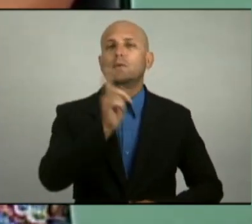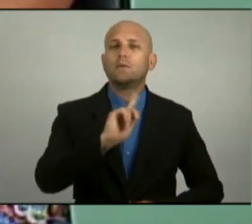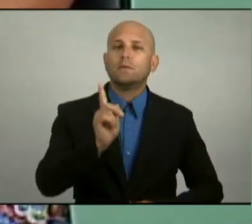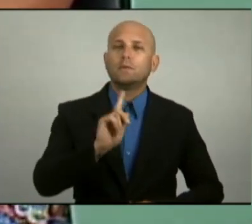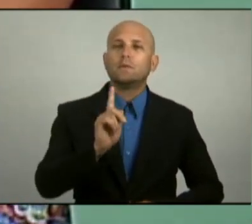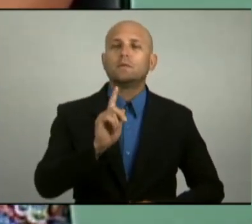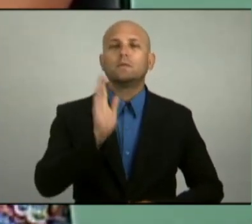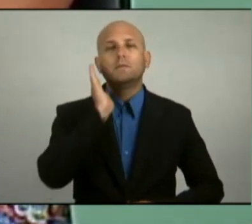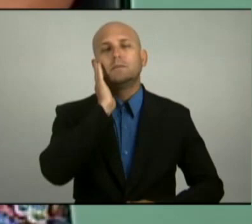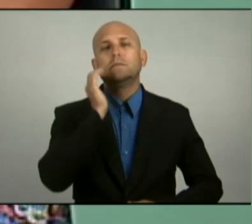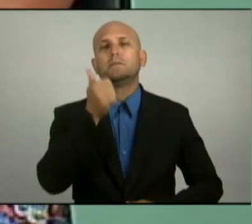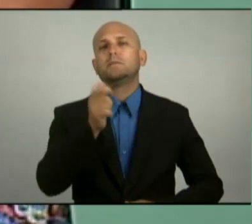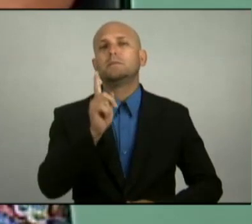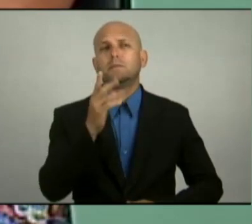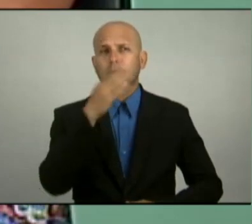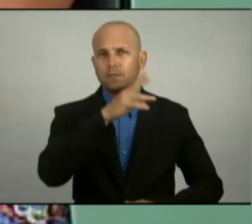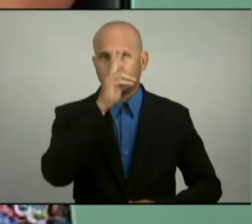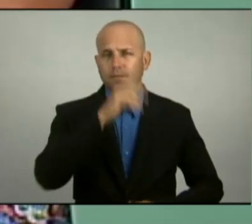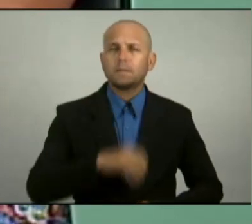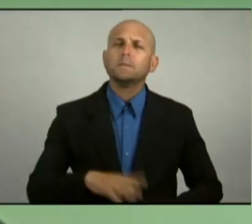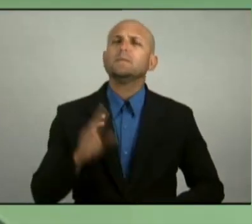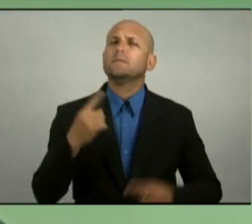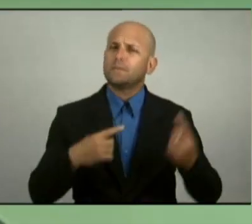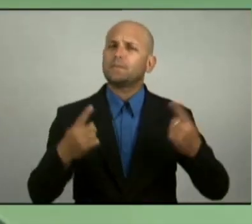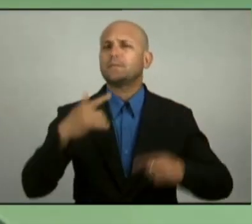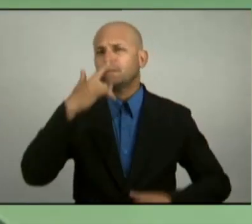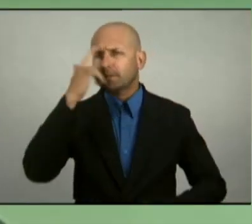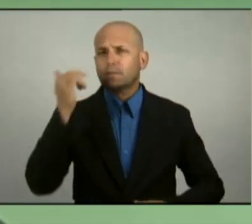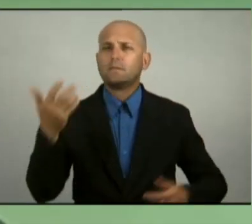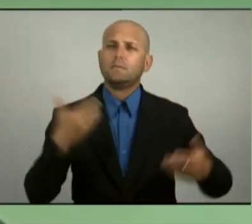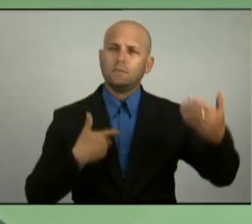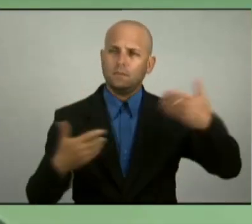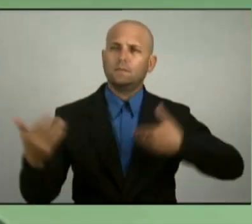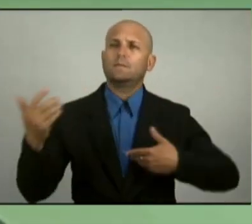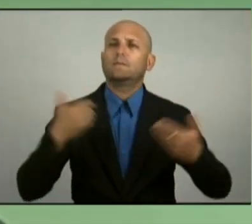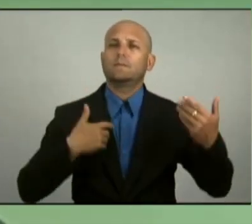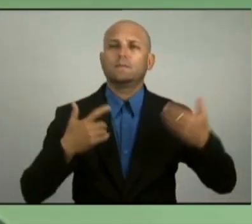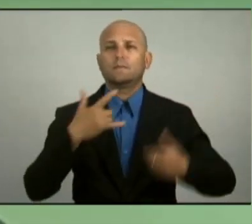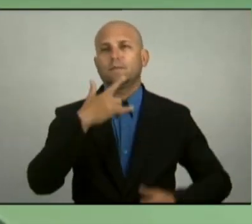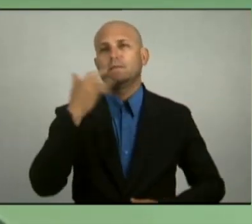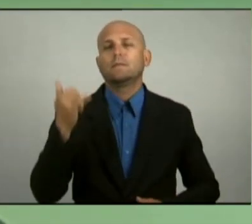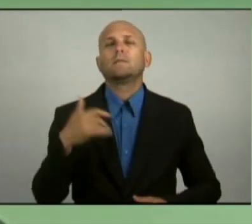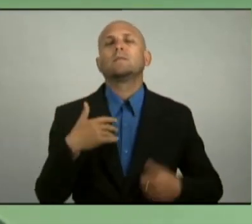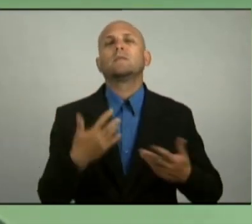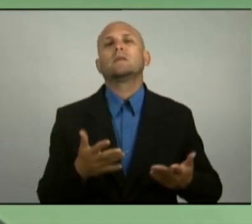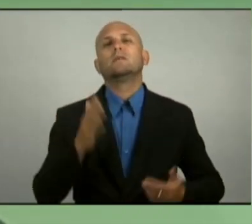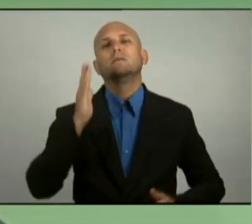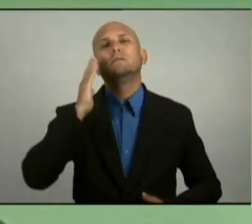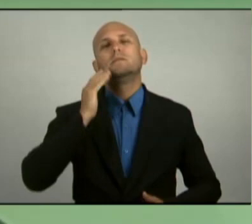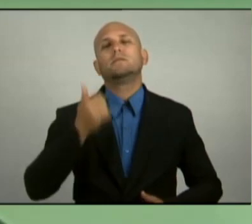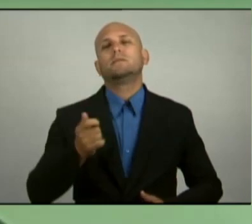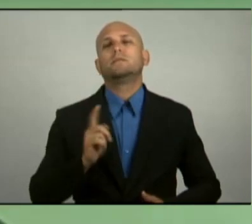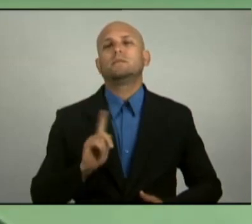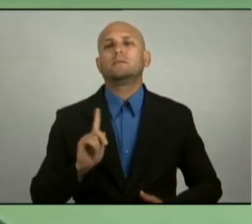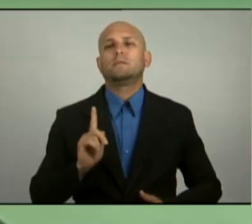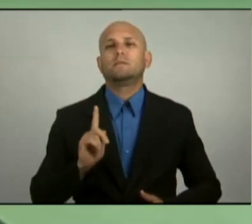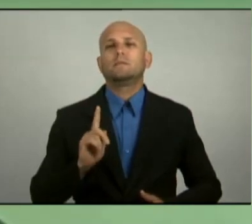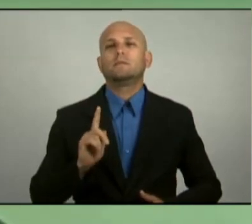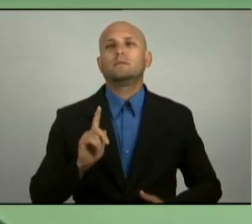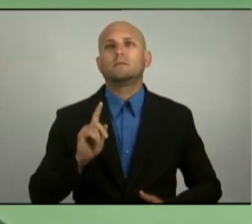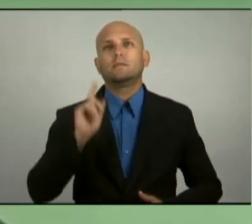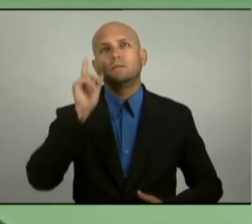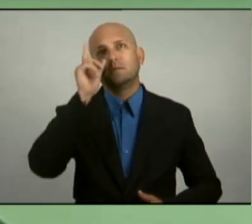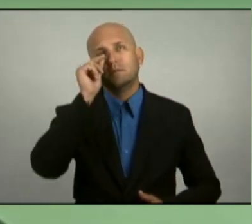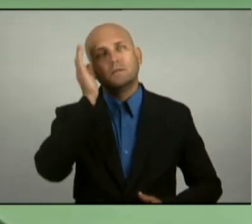trastornos del sueño s porque bueno dentro de la de la parasomnia que es una de los tipos de de trastornos del